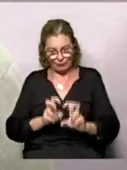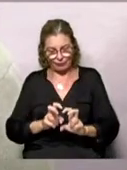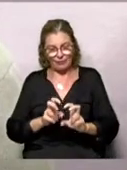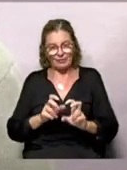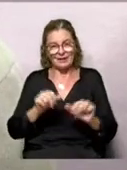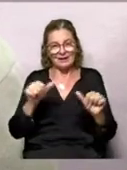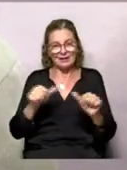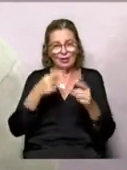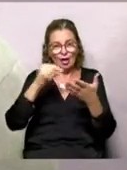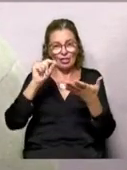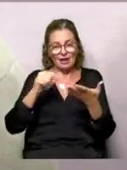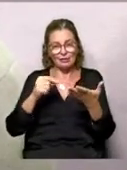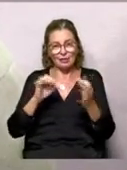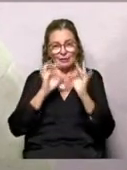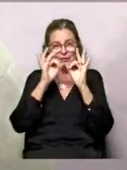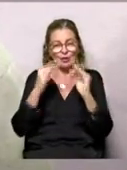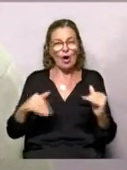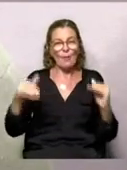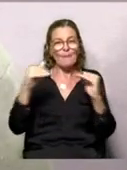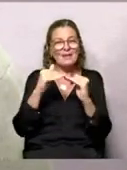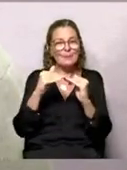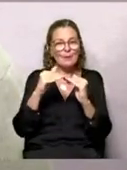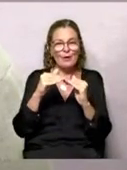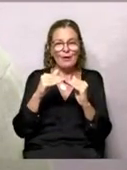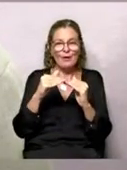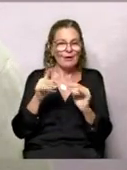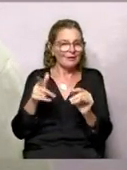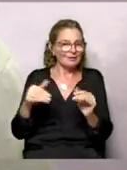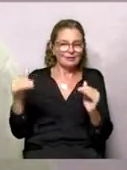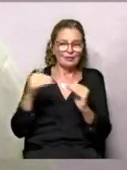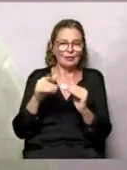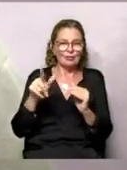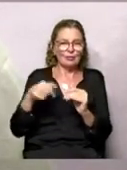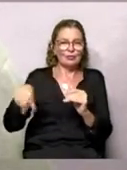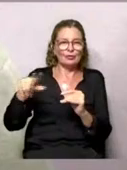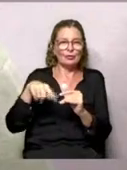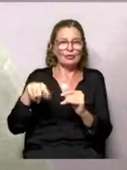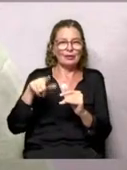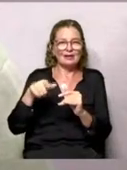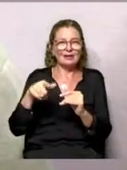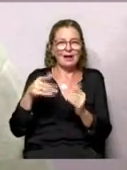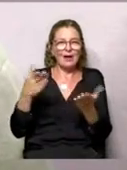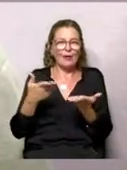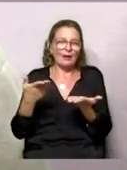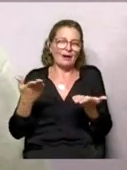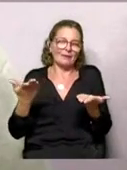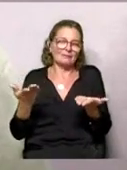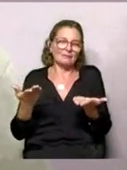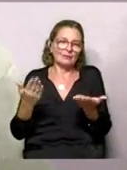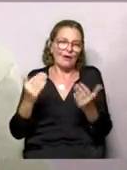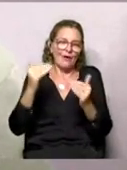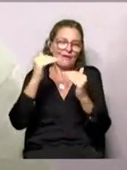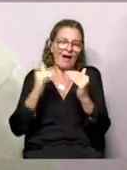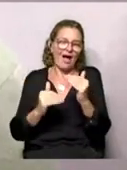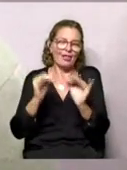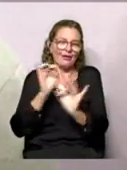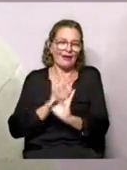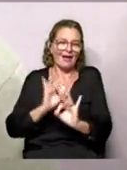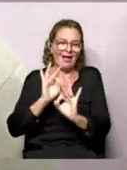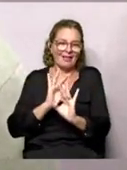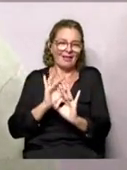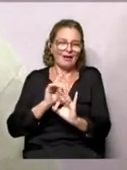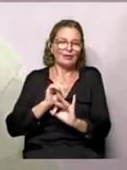sus propios datos y llegó a la misma conclusión que habíamos llegado a nosotros. A nosotros, a esta altura del partido, no ha bajado absolutamente nada,